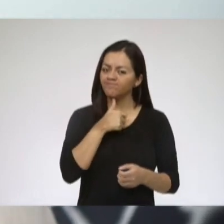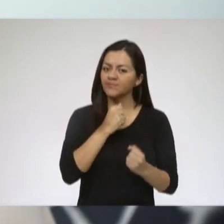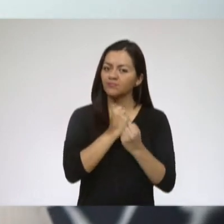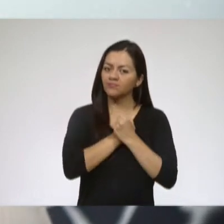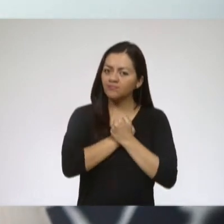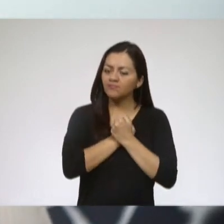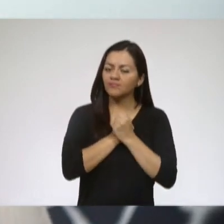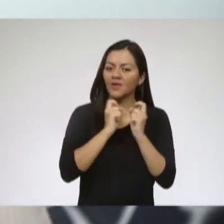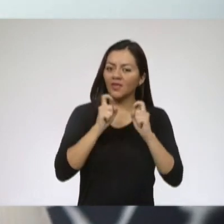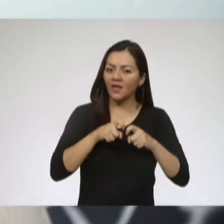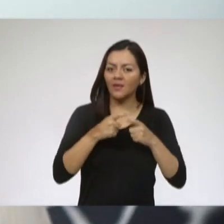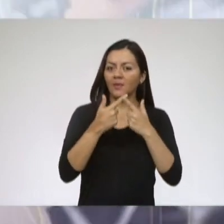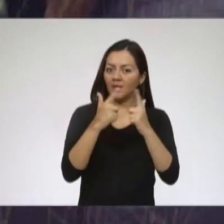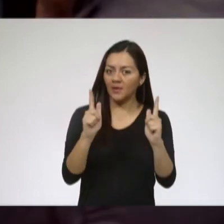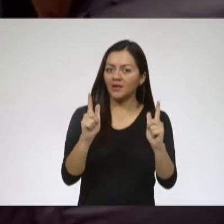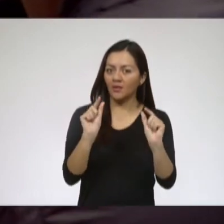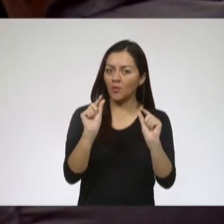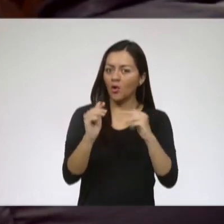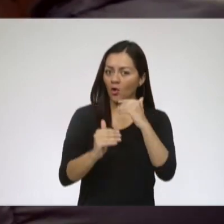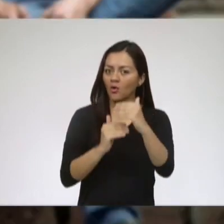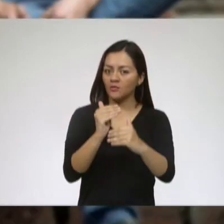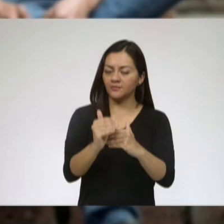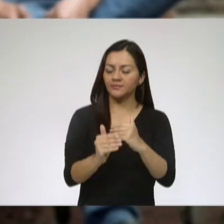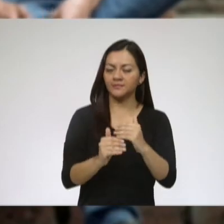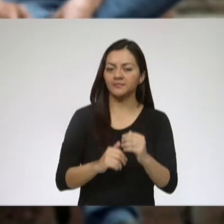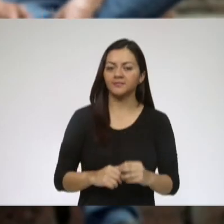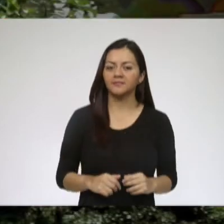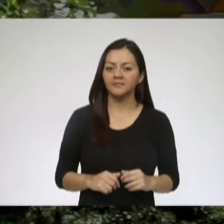cariño, hay que darle libertad.